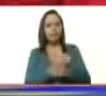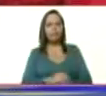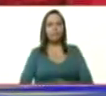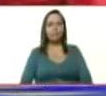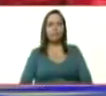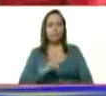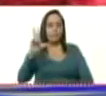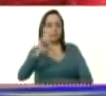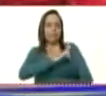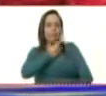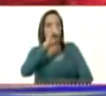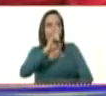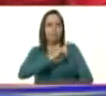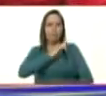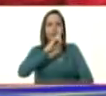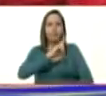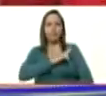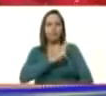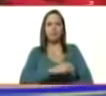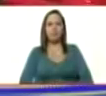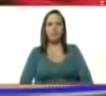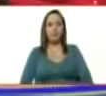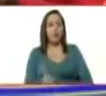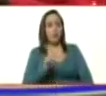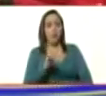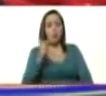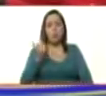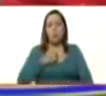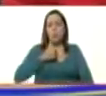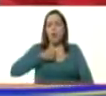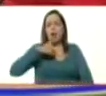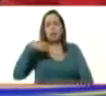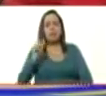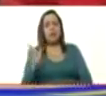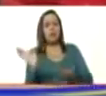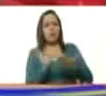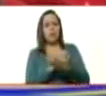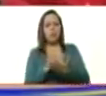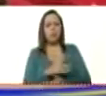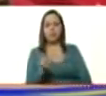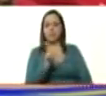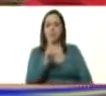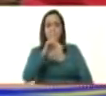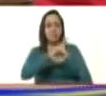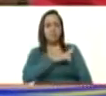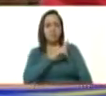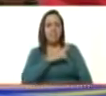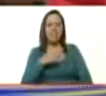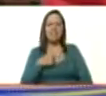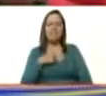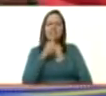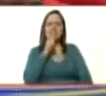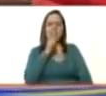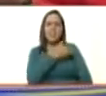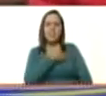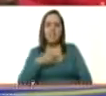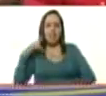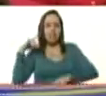Cacherosa, compadre. No es cualquier revista, mira. ¿Quién quiere ir para Los Roques?